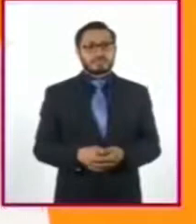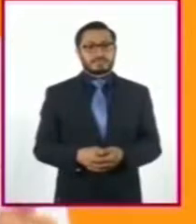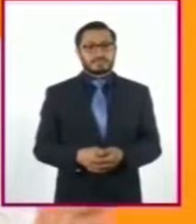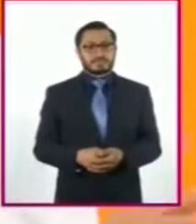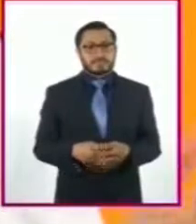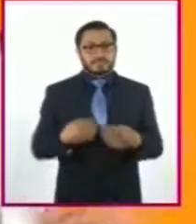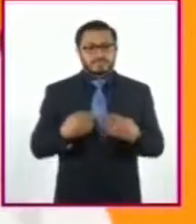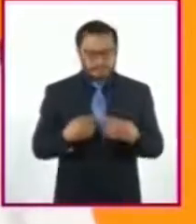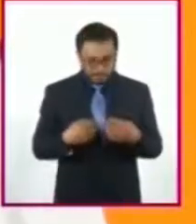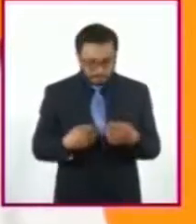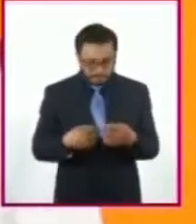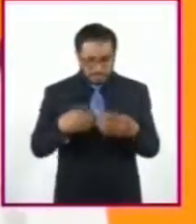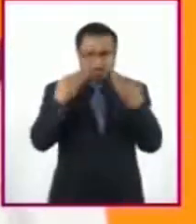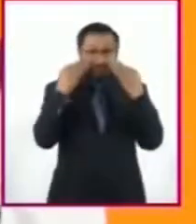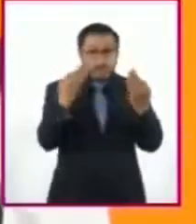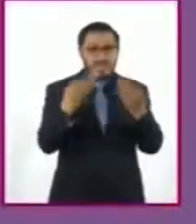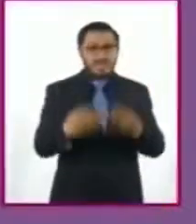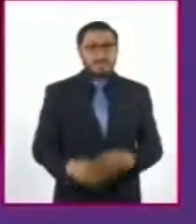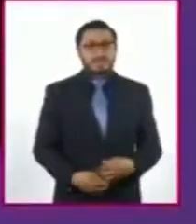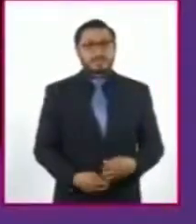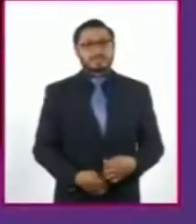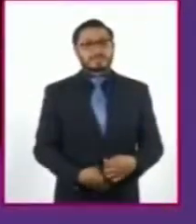Veamos qué nos dicen.